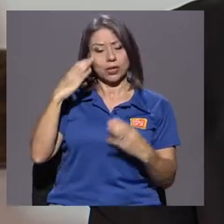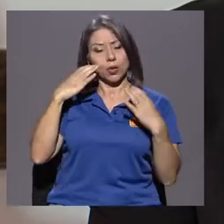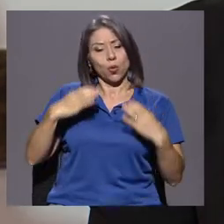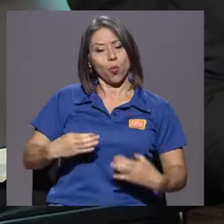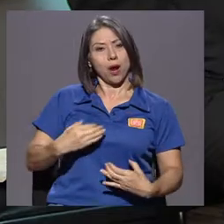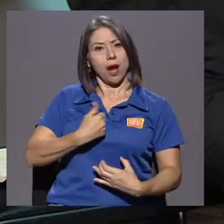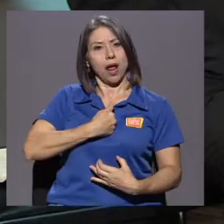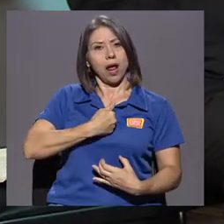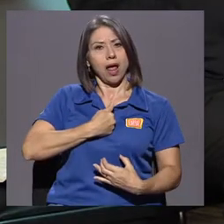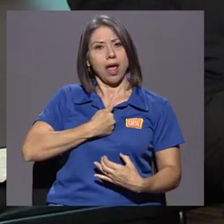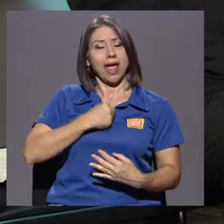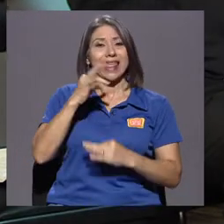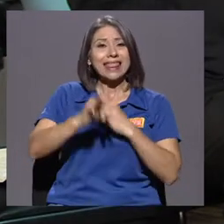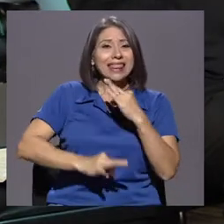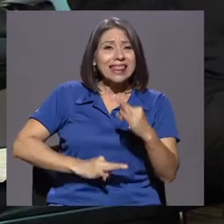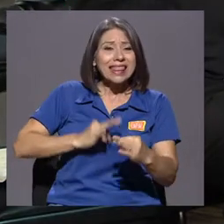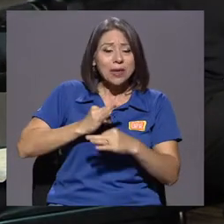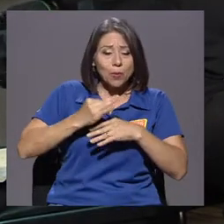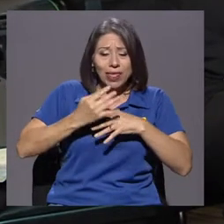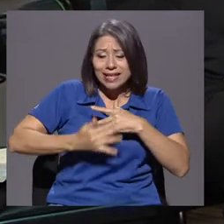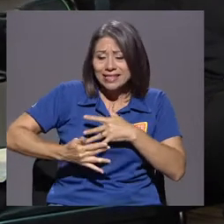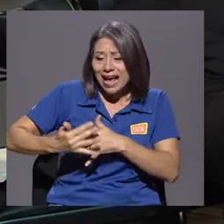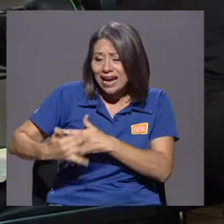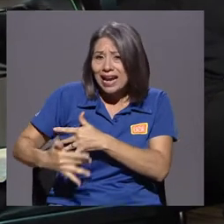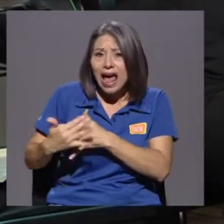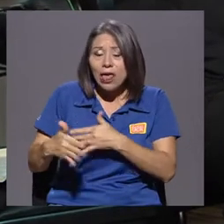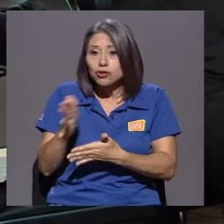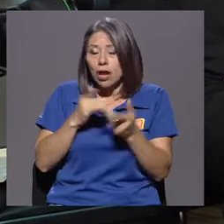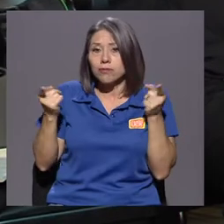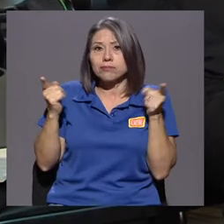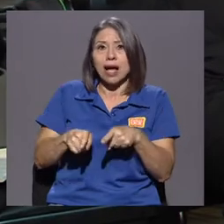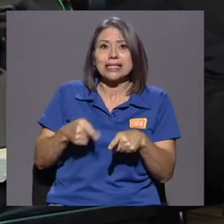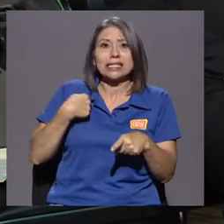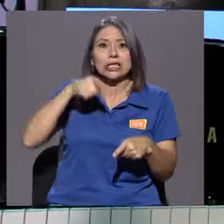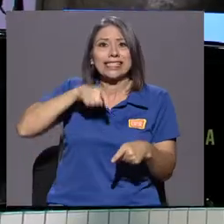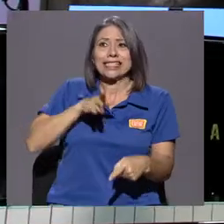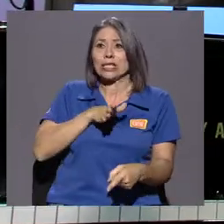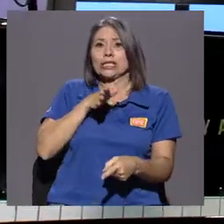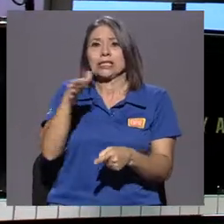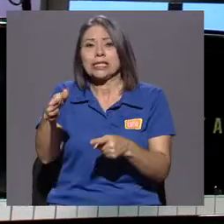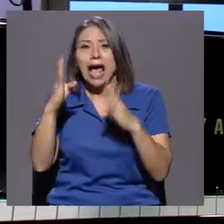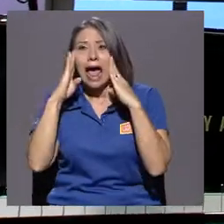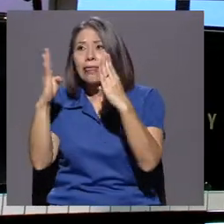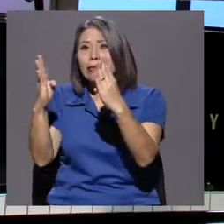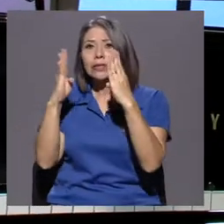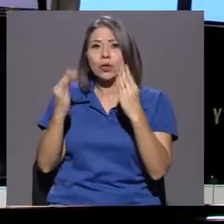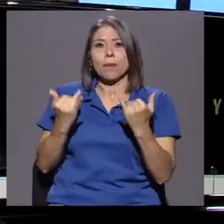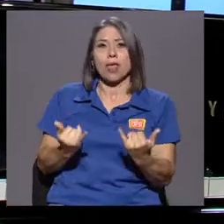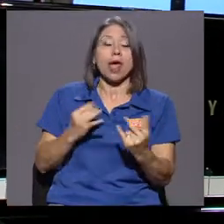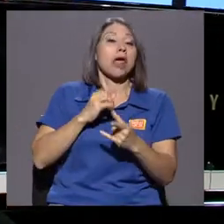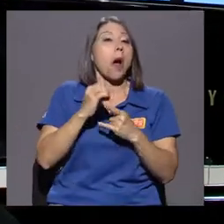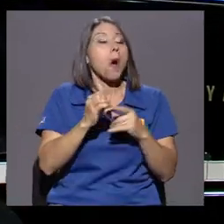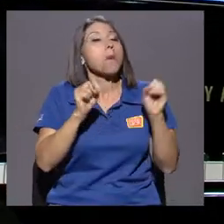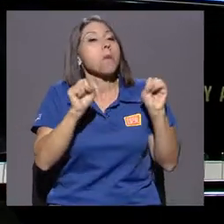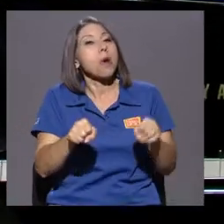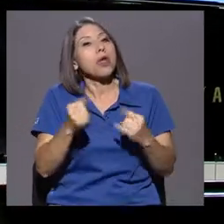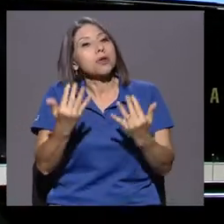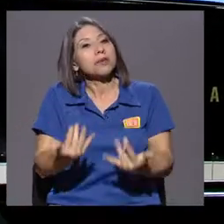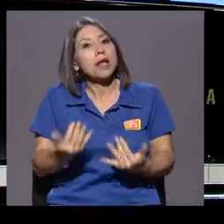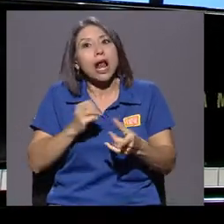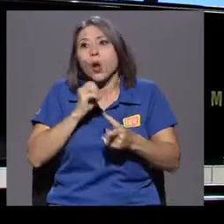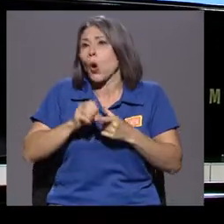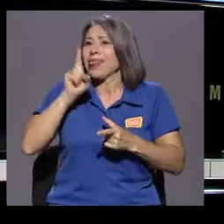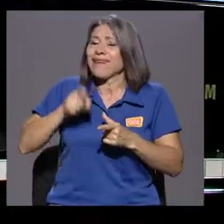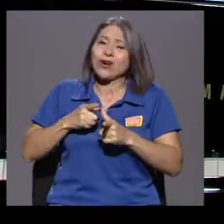el tipo de sangrados de hemorragias cuáles requieren una atención inmediata cuáles pueden esperar un poco cuáles hay que